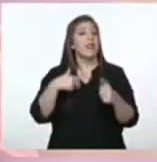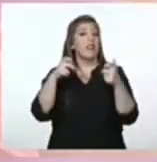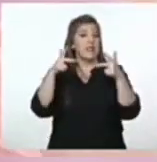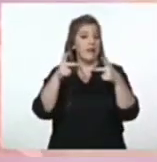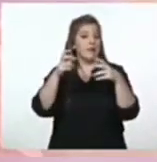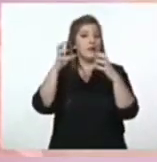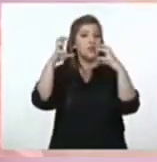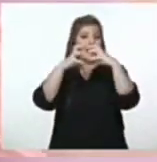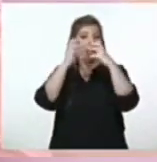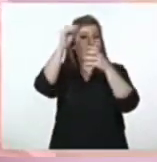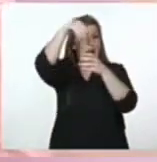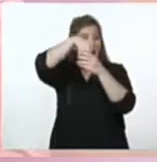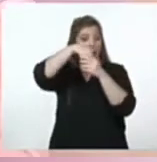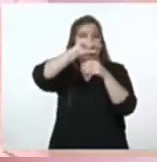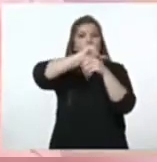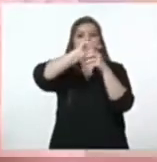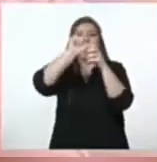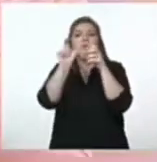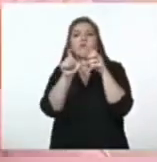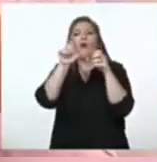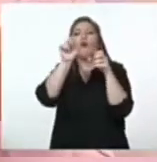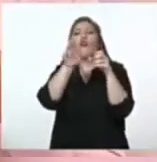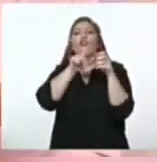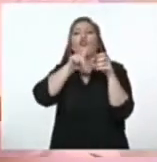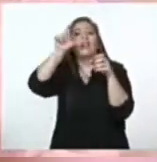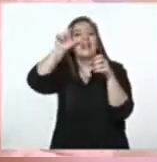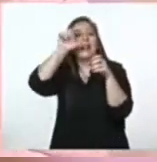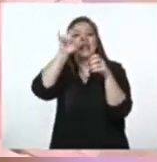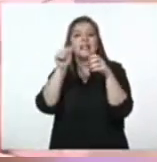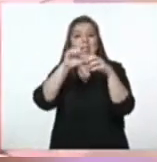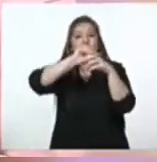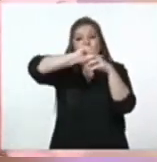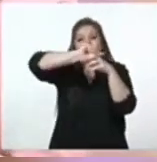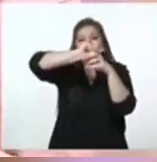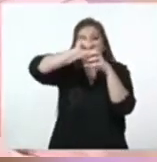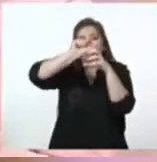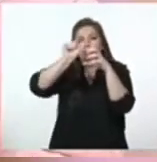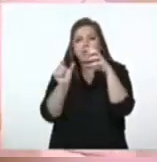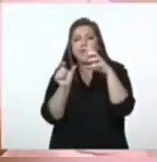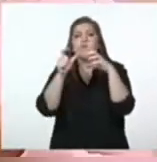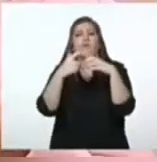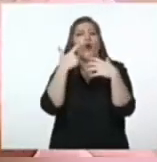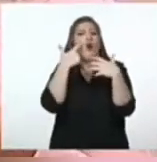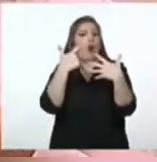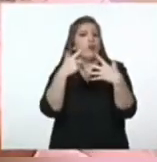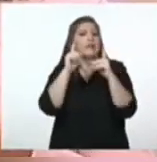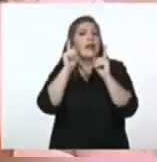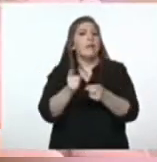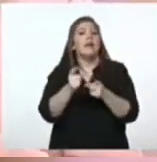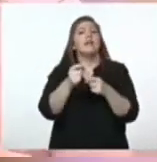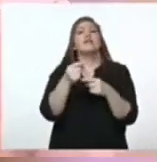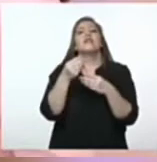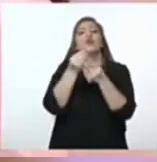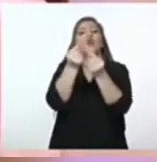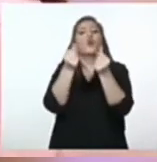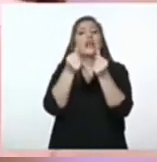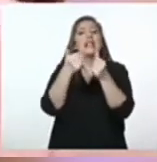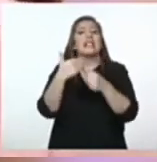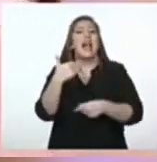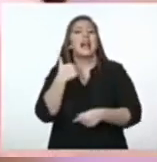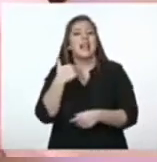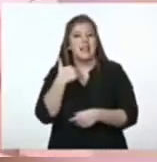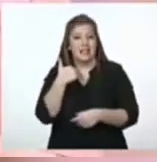de lo que es el cerebro, en la corteza cerebral, que es como la superficie del cerebro, conocida también como la sustancia gris, que es